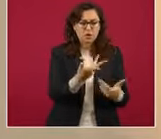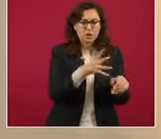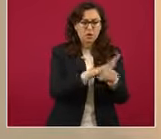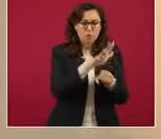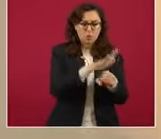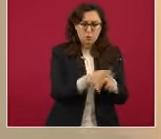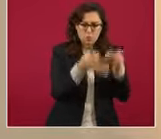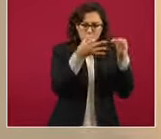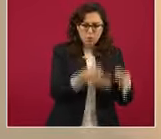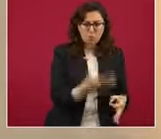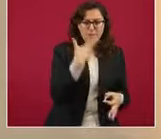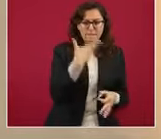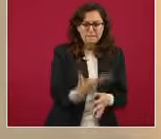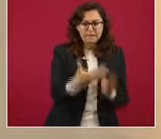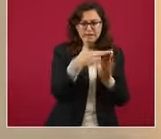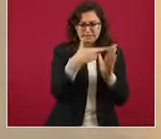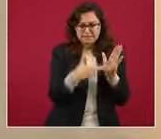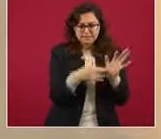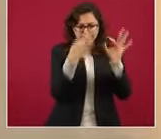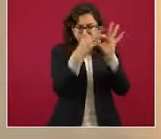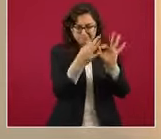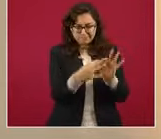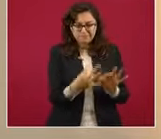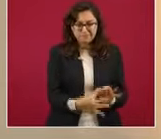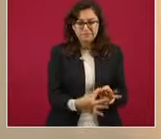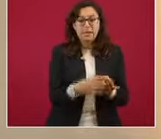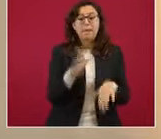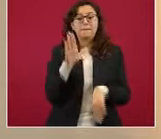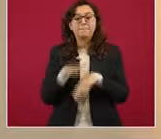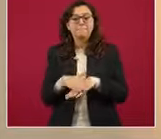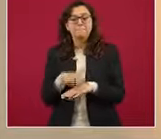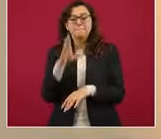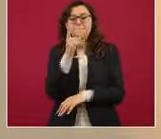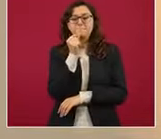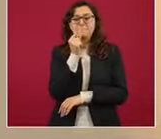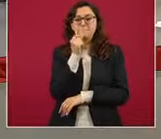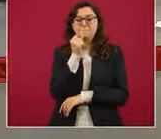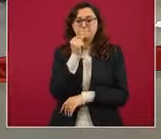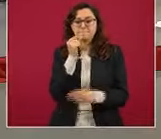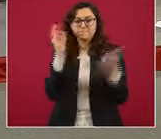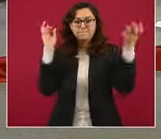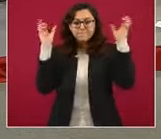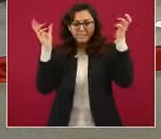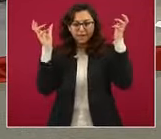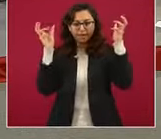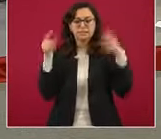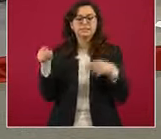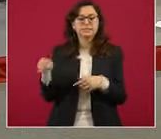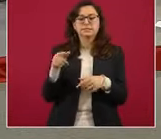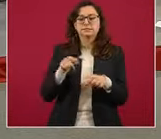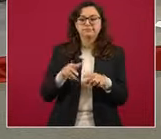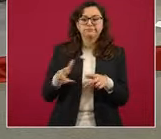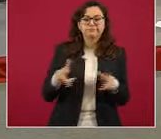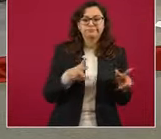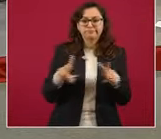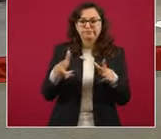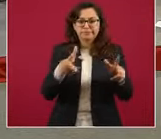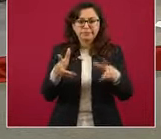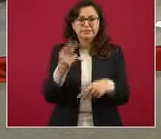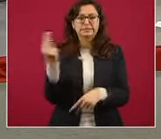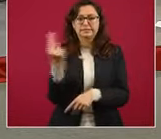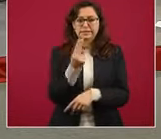sanitarias, las medidas legales, incrementar patrullajes y vigilancia en polígonos y colonias de mayor incidencia. Se